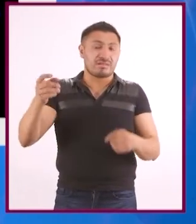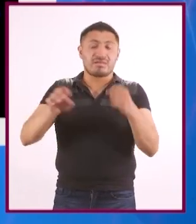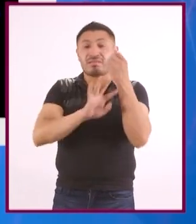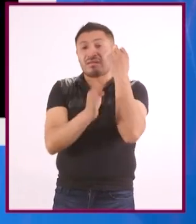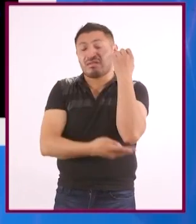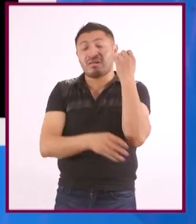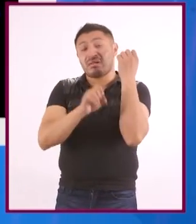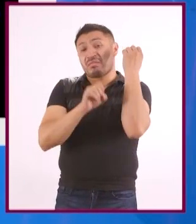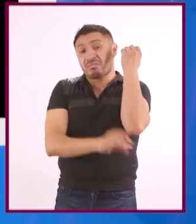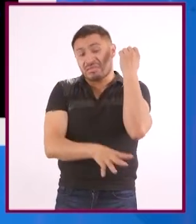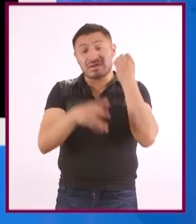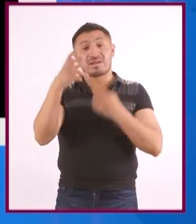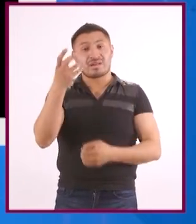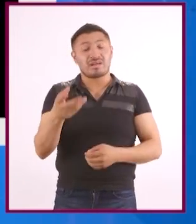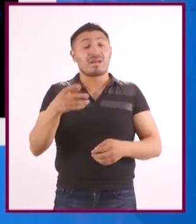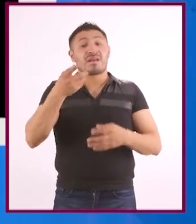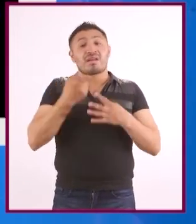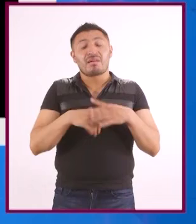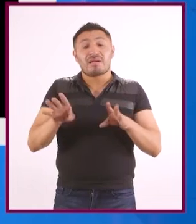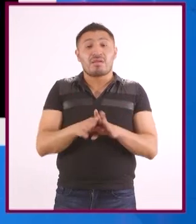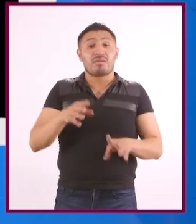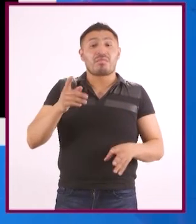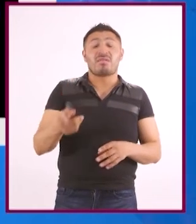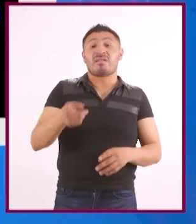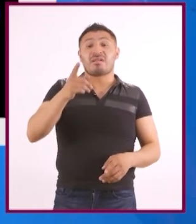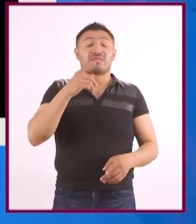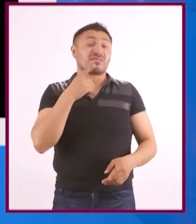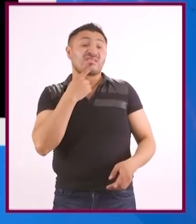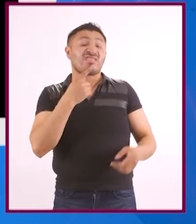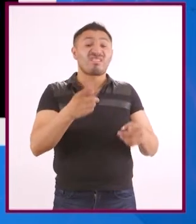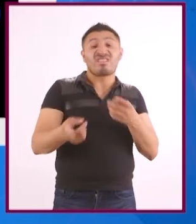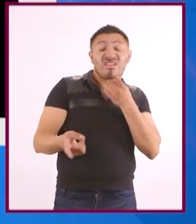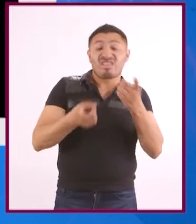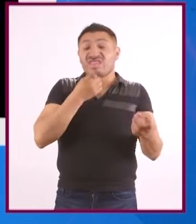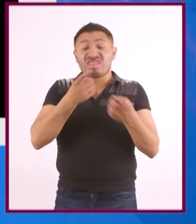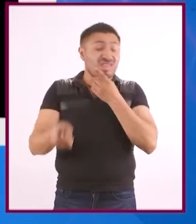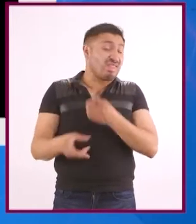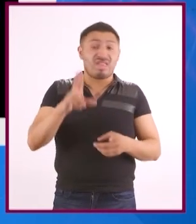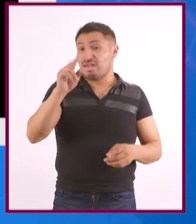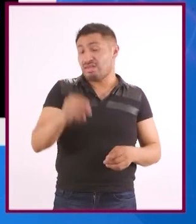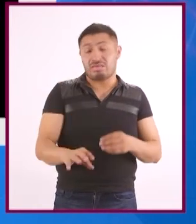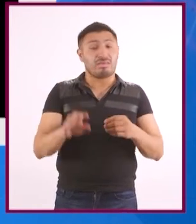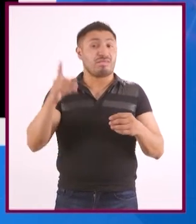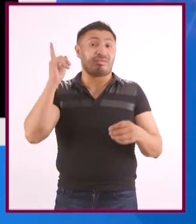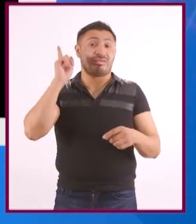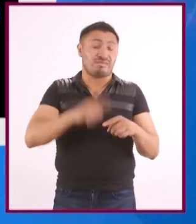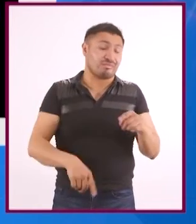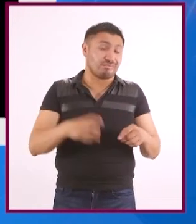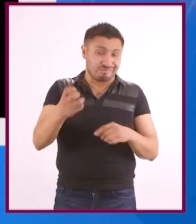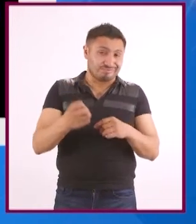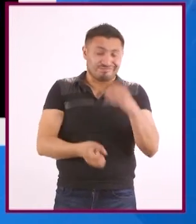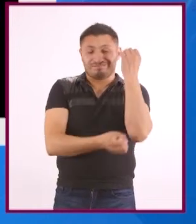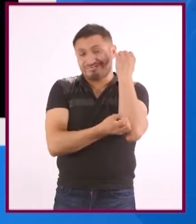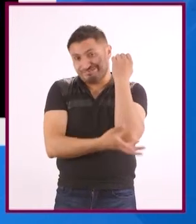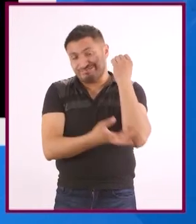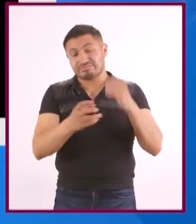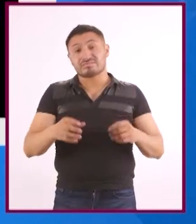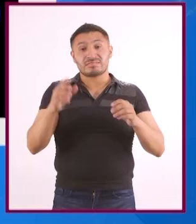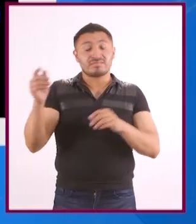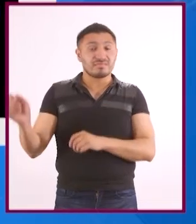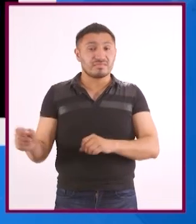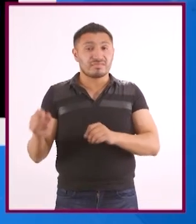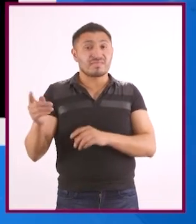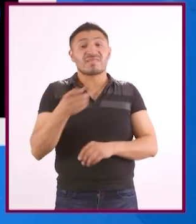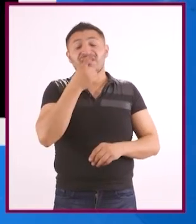este embarazo, ahí le empezaron a dar una serie de pretextos para pues, no practicarle este aborto. La dieron de